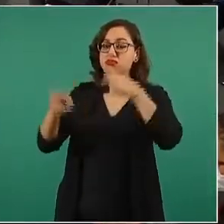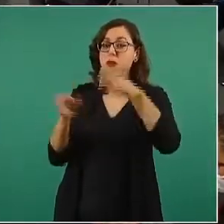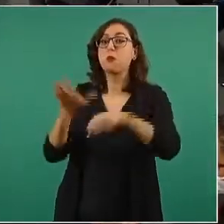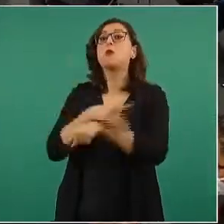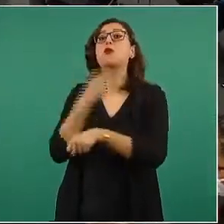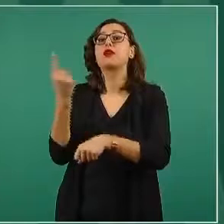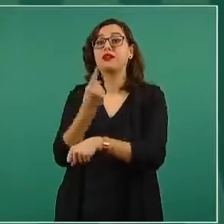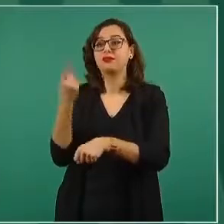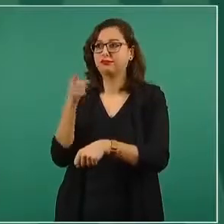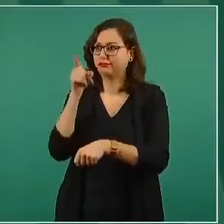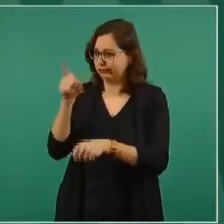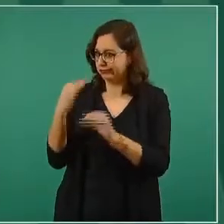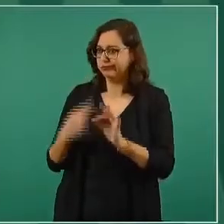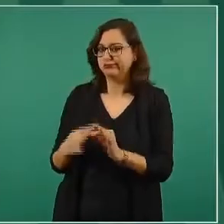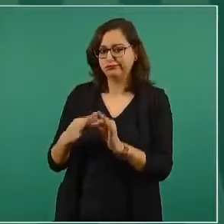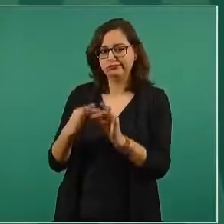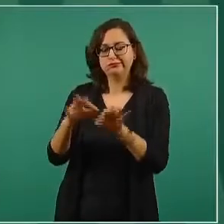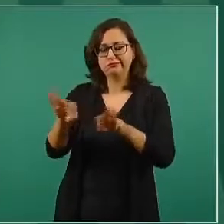y